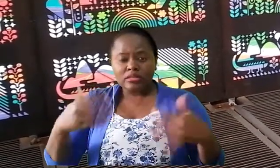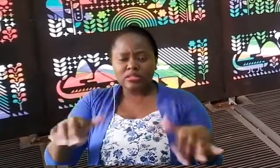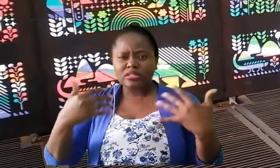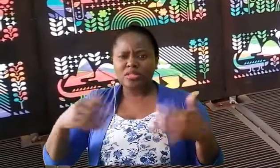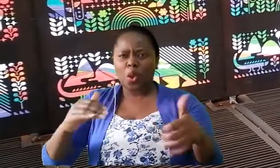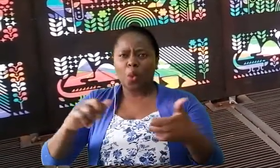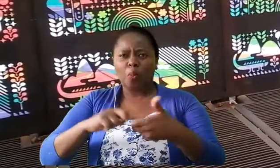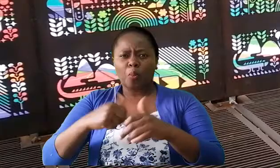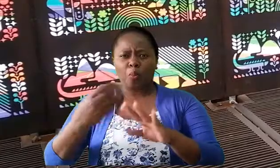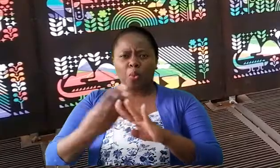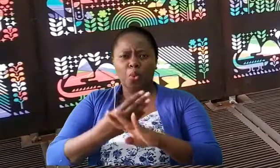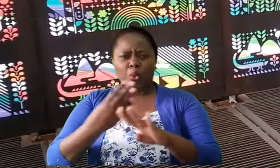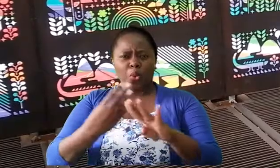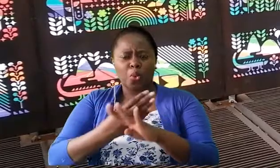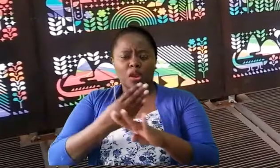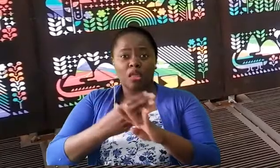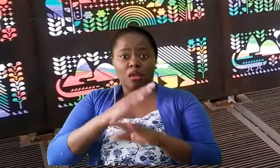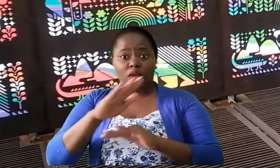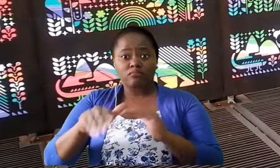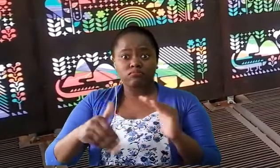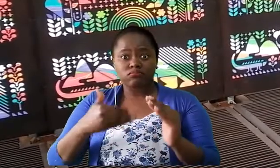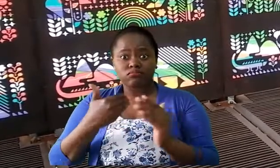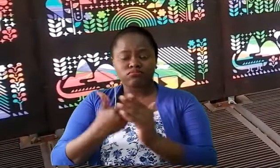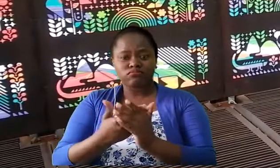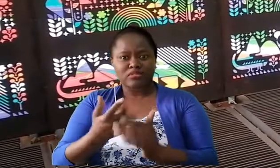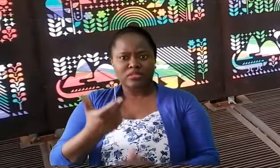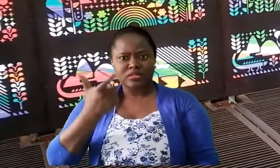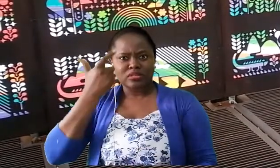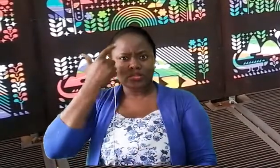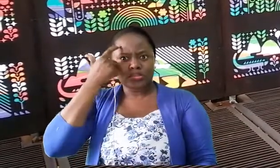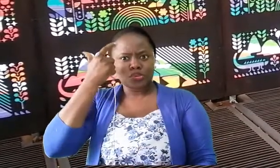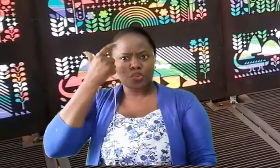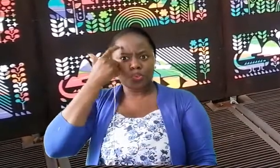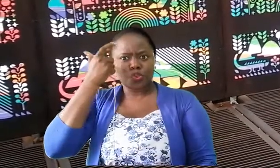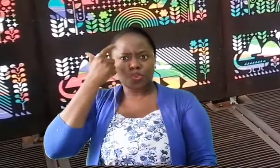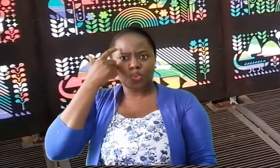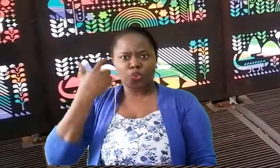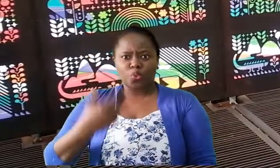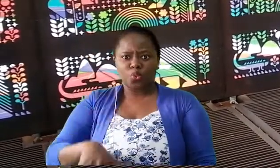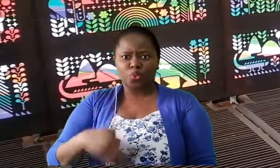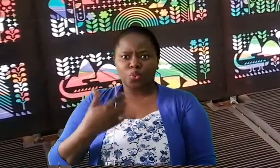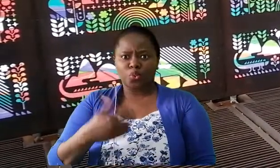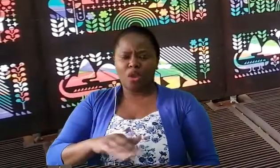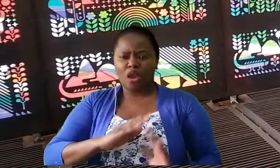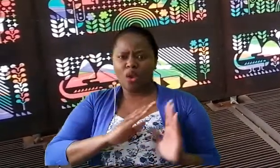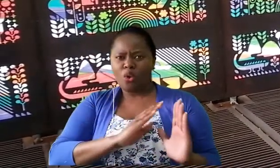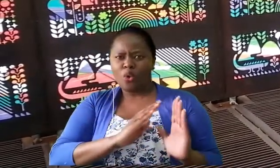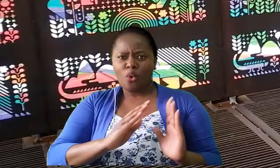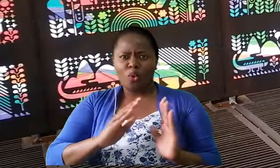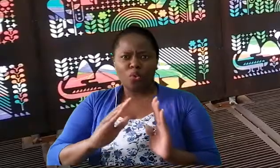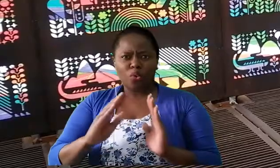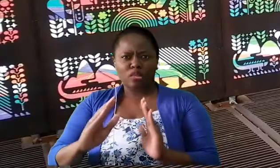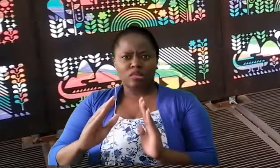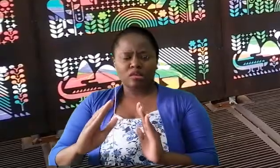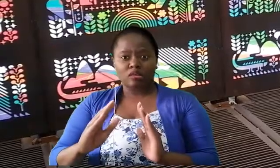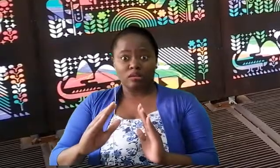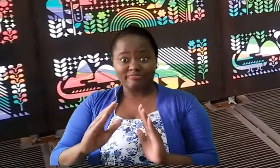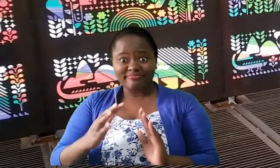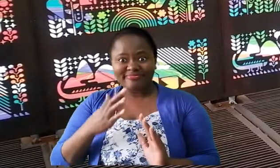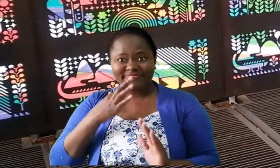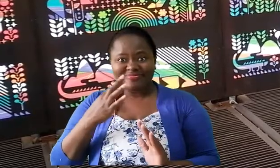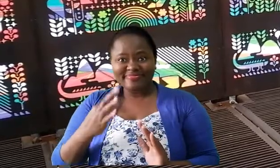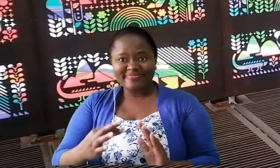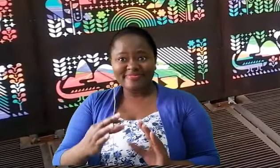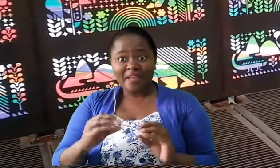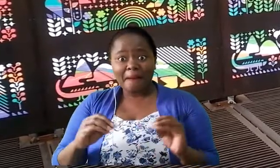pues hay una inteligencia ordenadora, ¿verdad? Y además hay una finalidad,